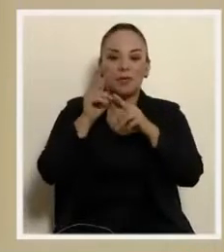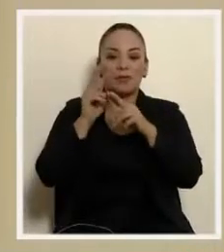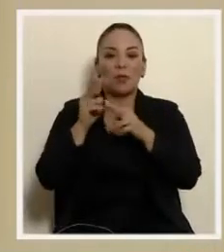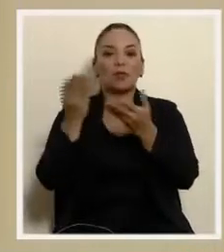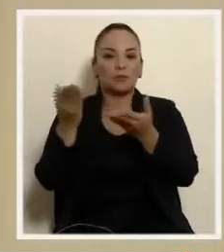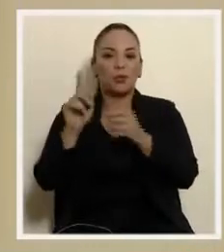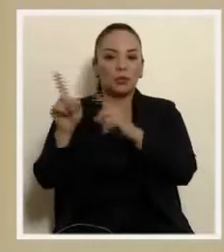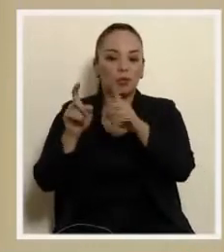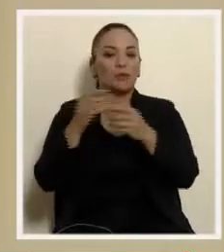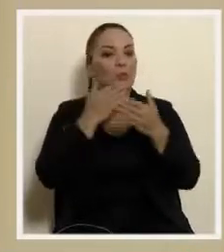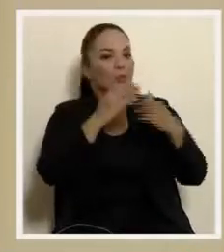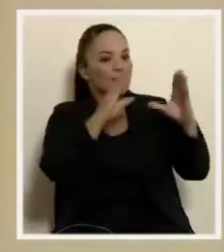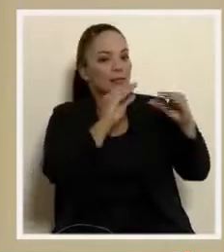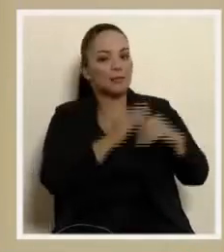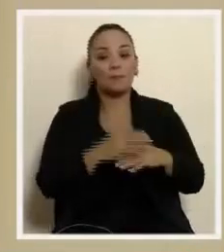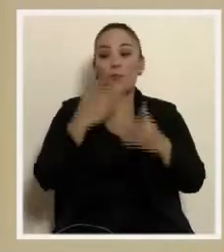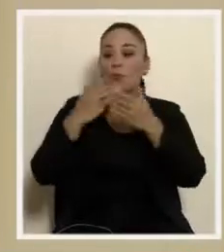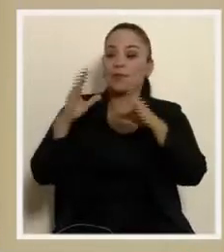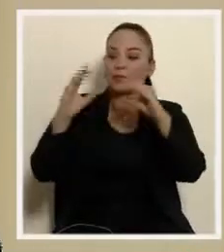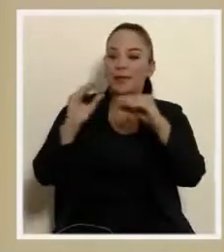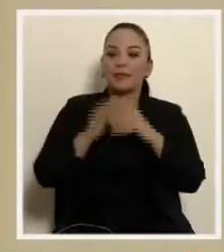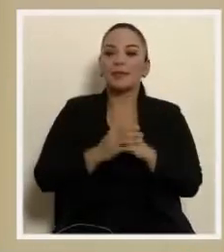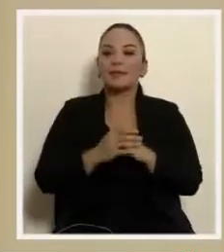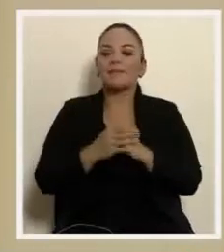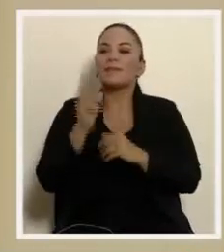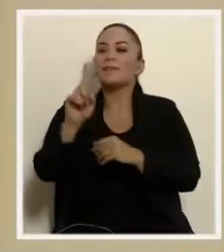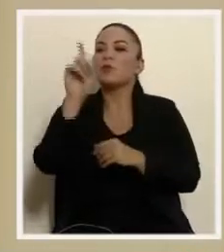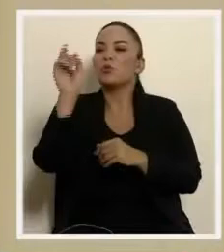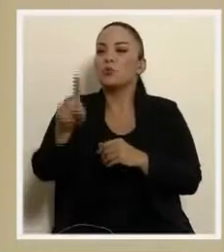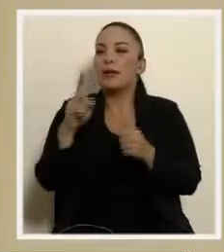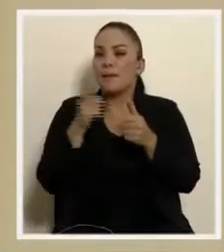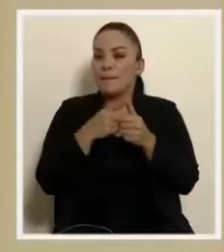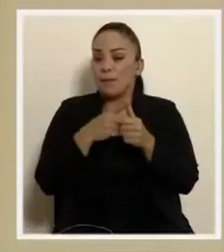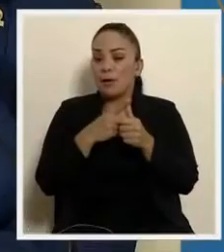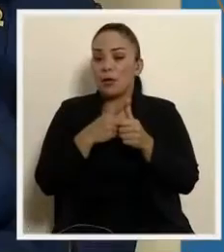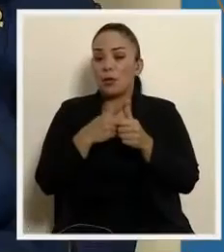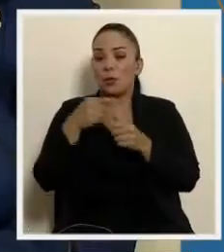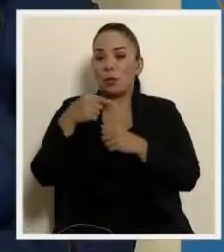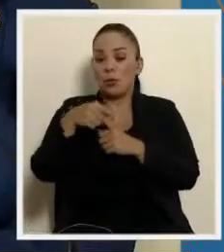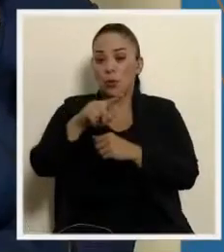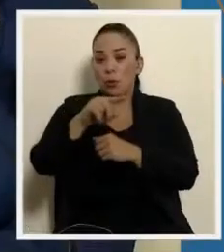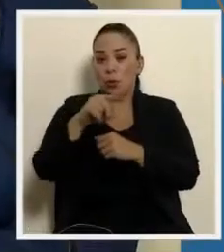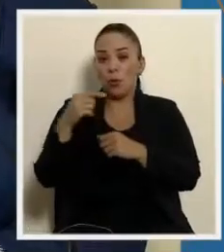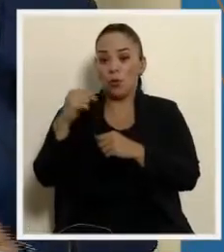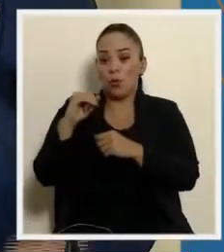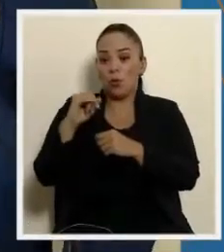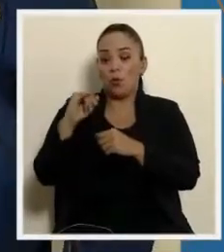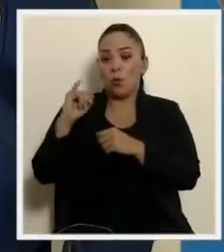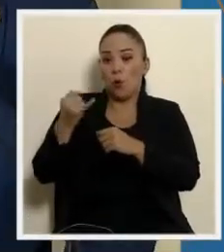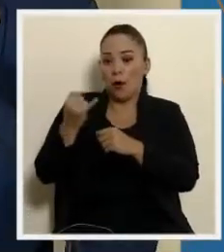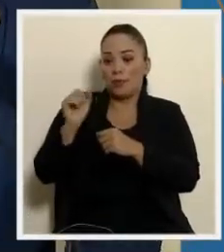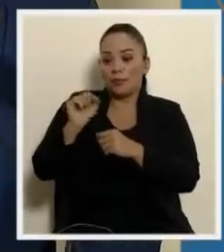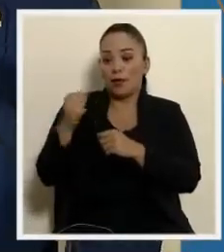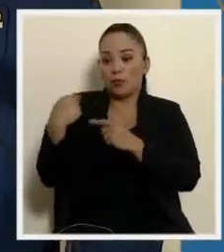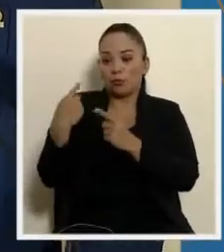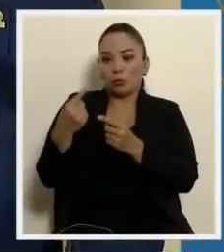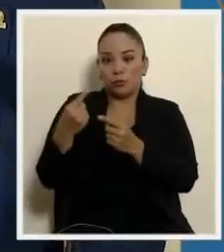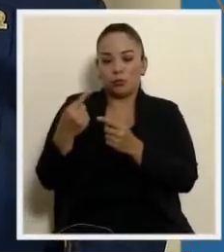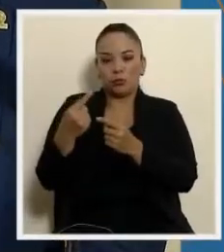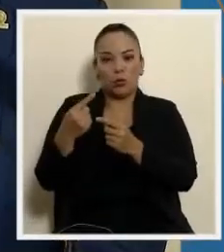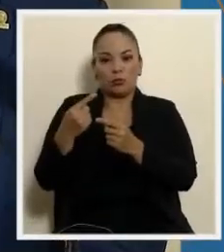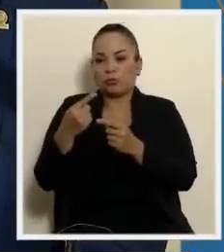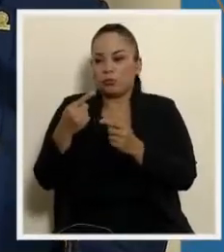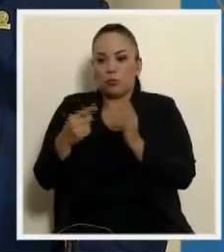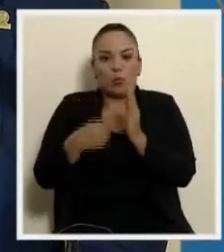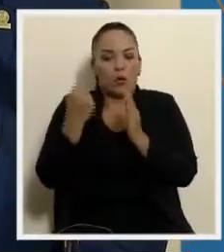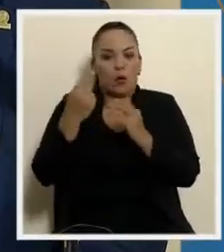consultas. Buenas tardes, Tomás. Buenas tardes, don Alex. Quería consultarle en primer lugar, del jueves para el sábado, nuevamente surgen las medidas de última hora,